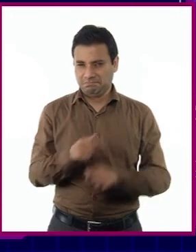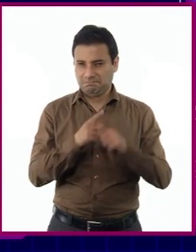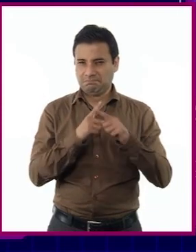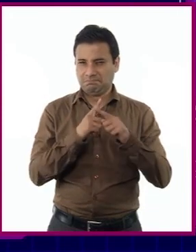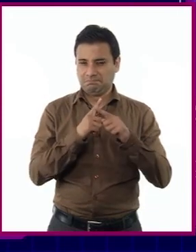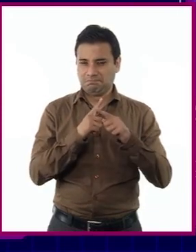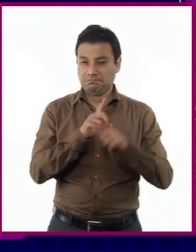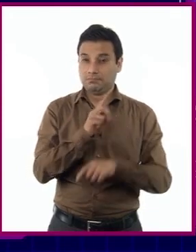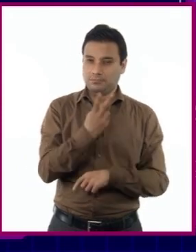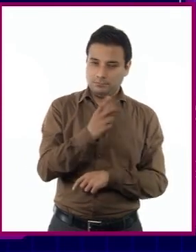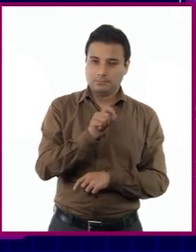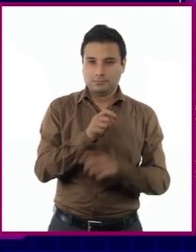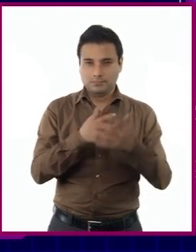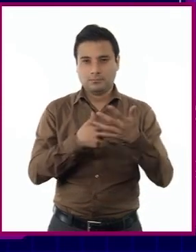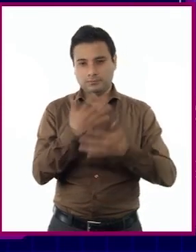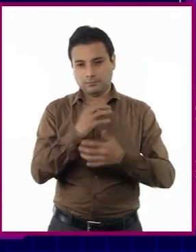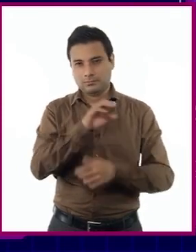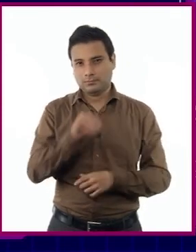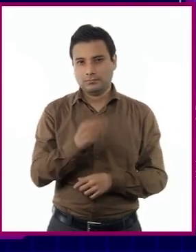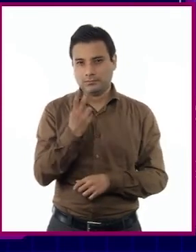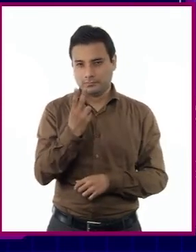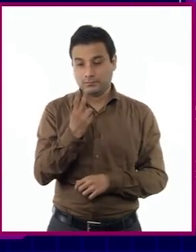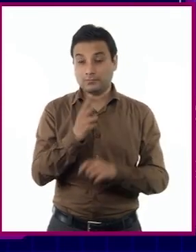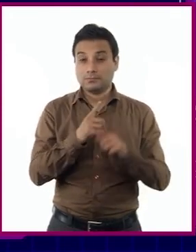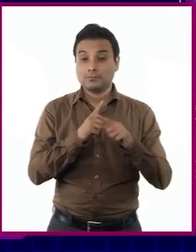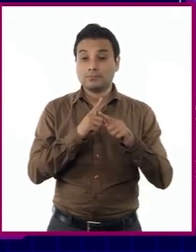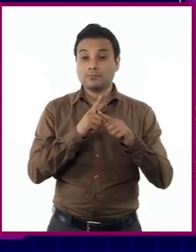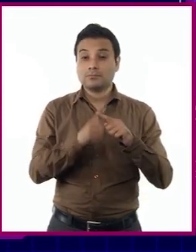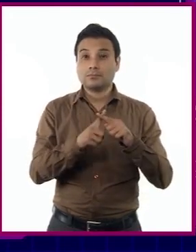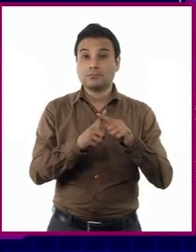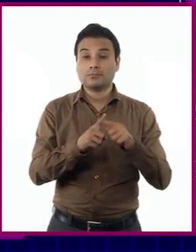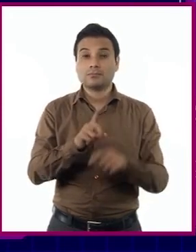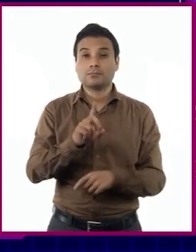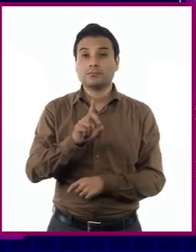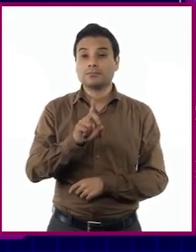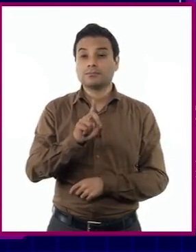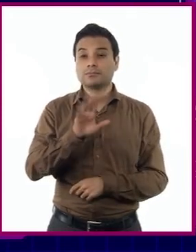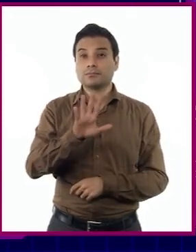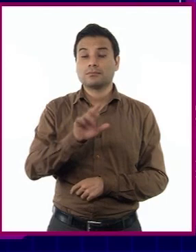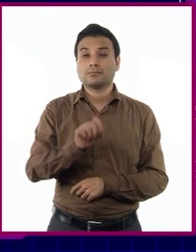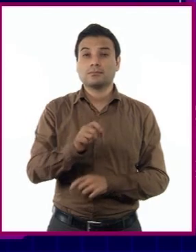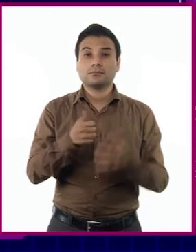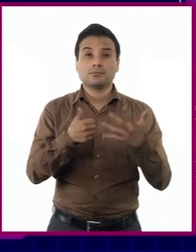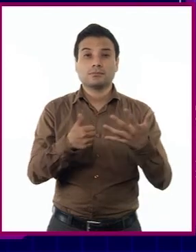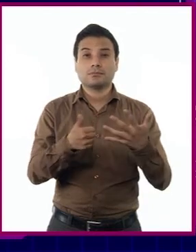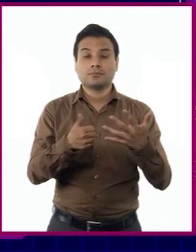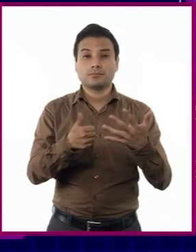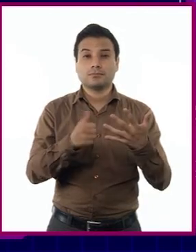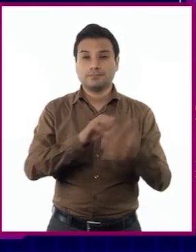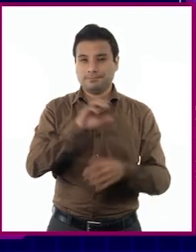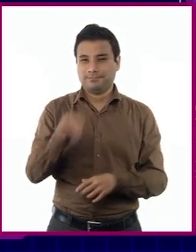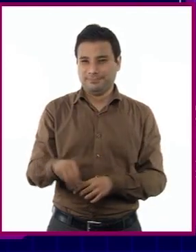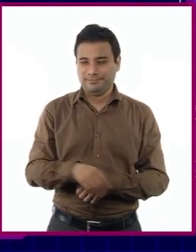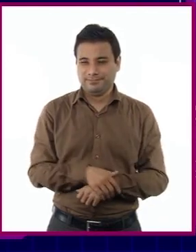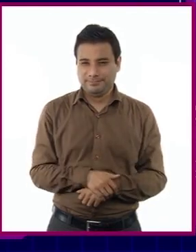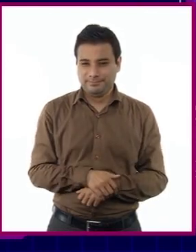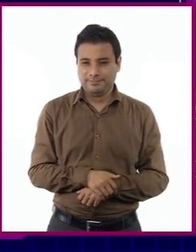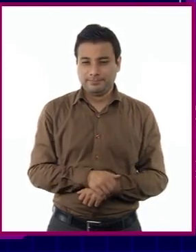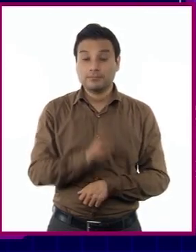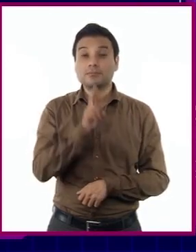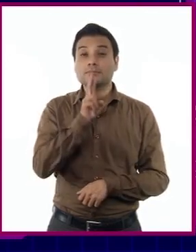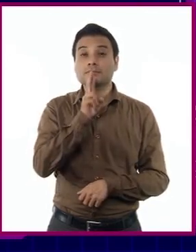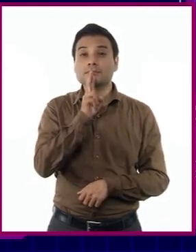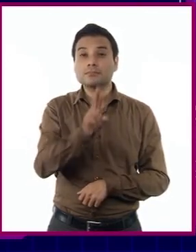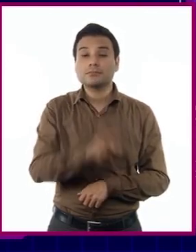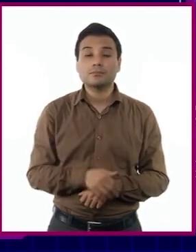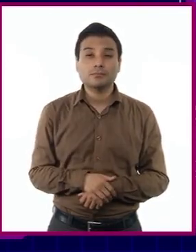32 puntos 15 centímetros cuadrados por 35 puntos 6 centímetros se